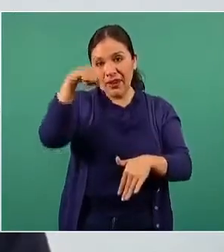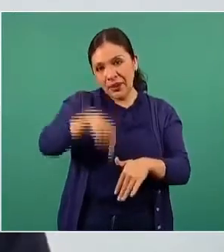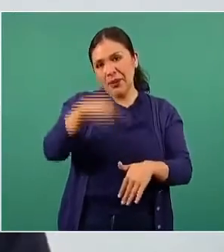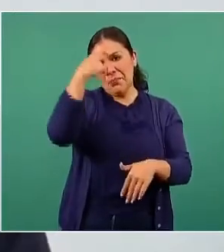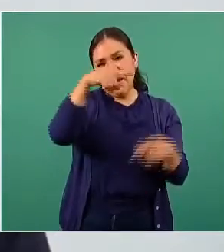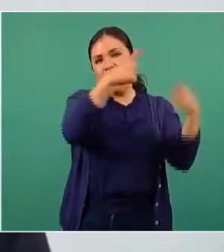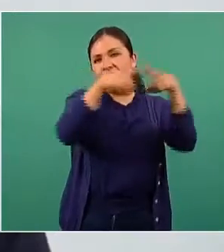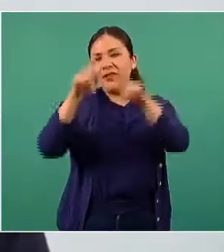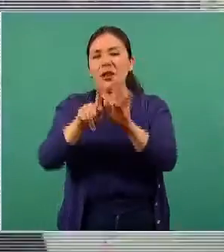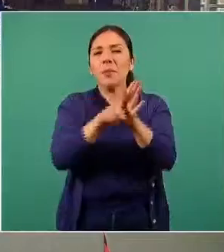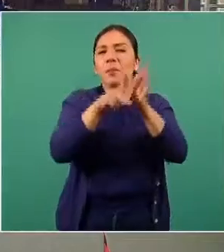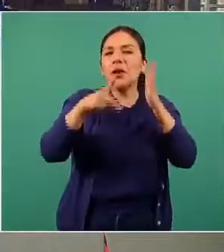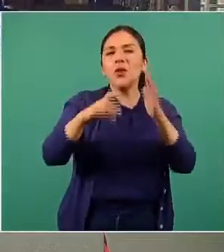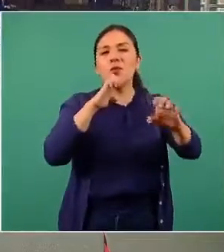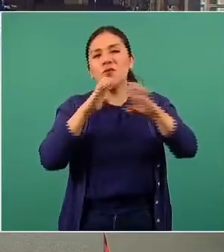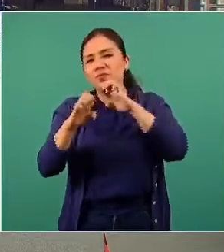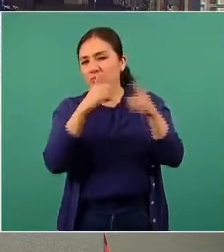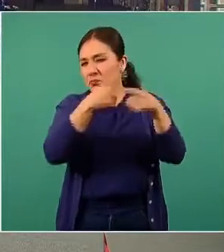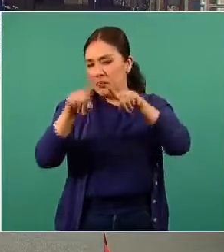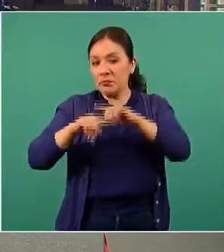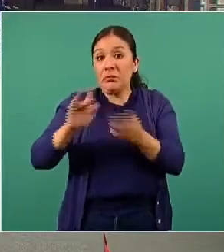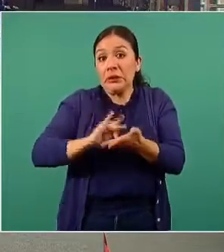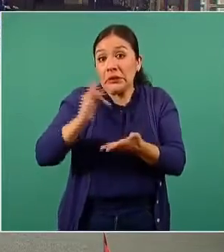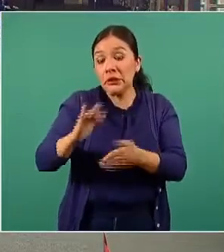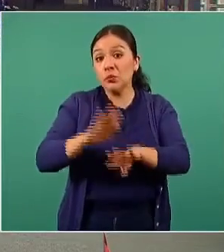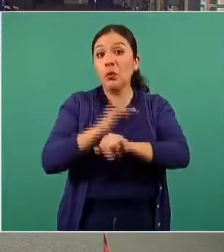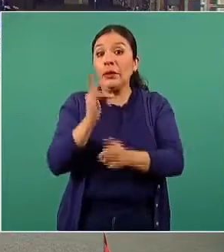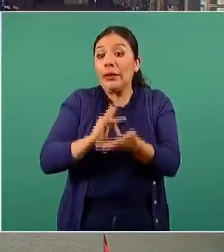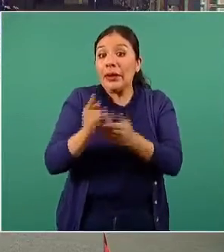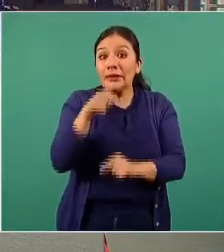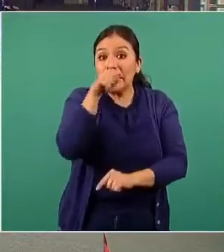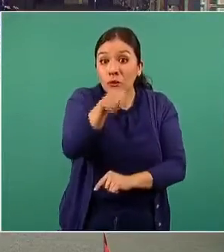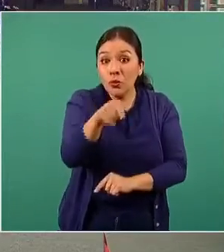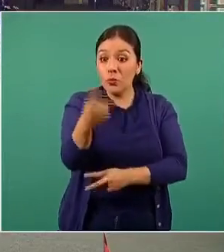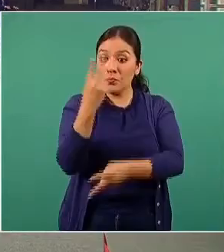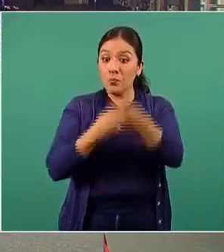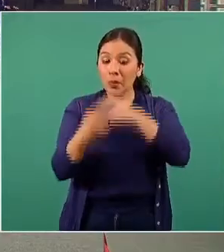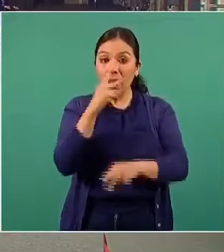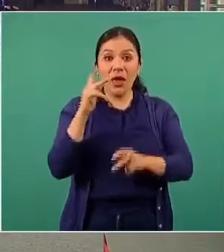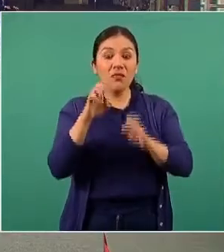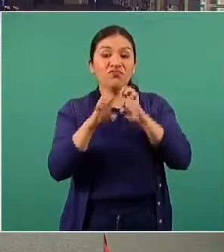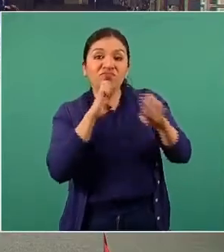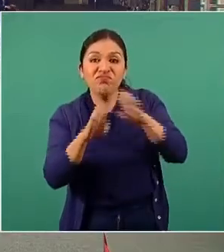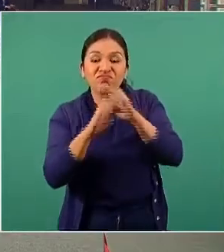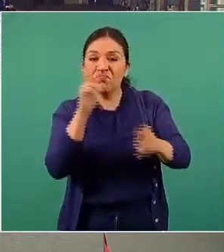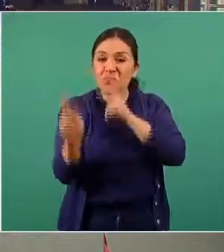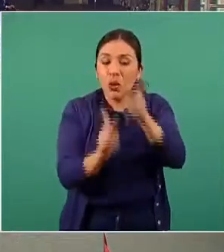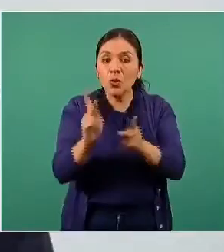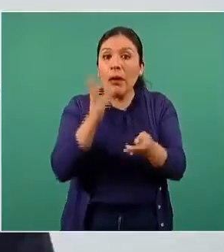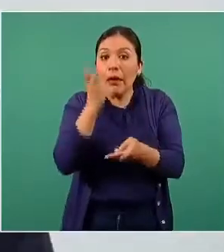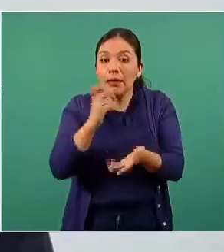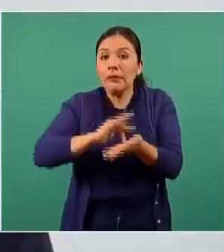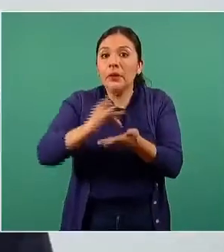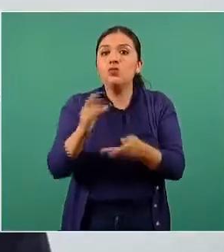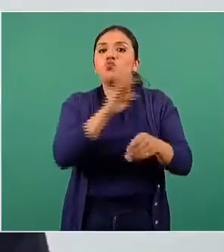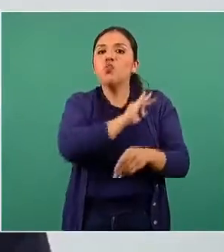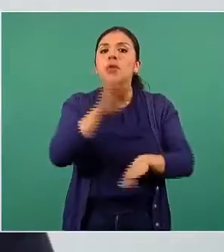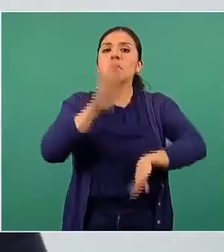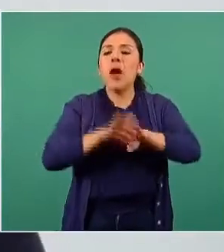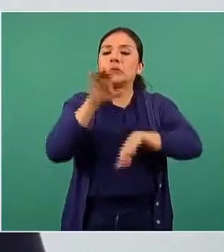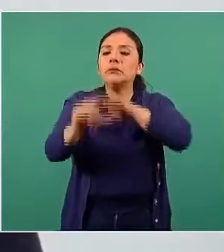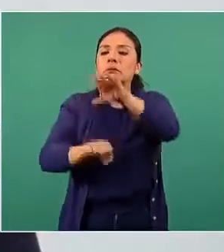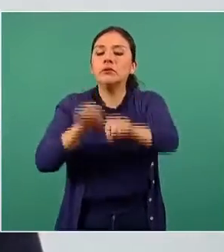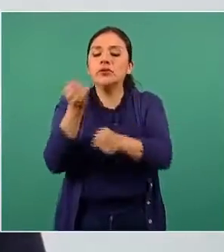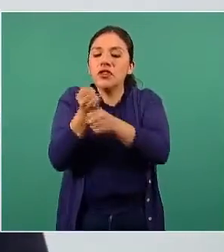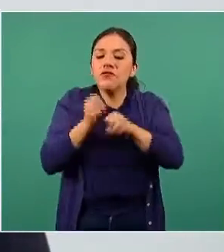diferentes medios de comunicación. Gracias porque a través de ellos podemos llegar a toda una serie de grupos